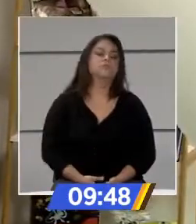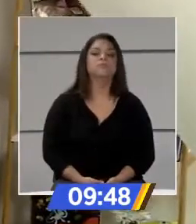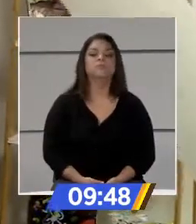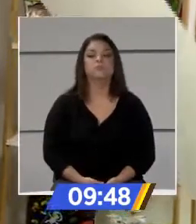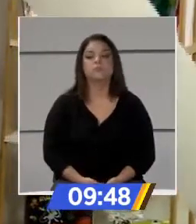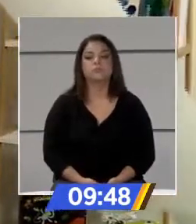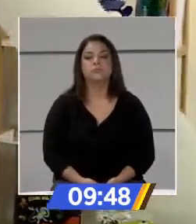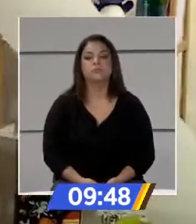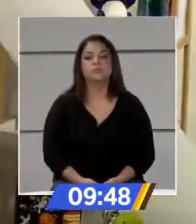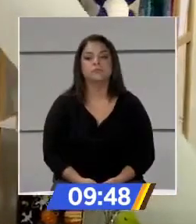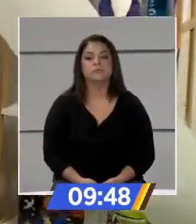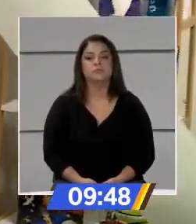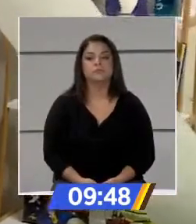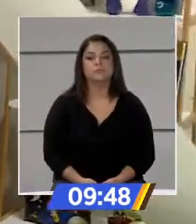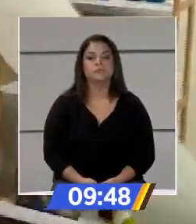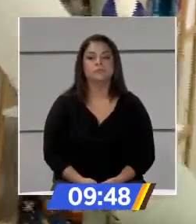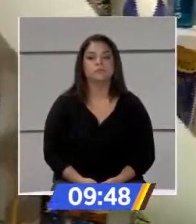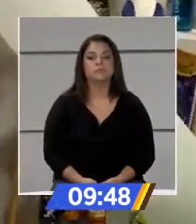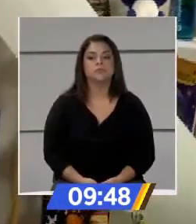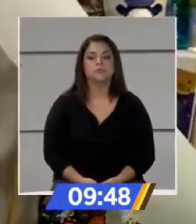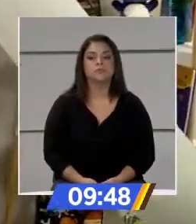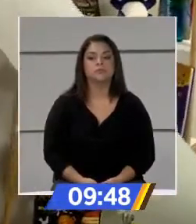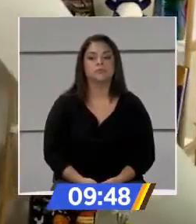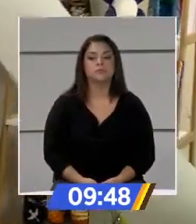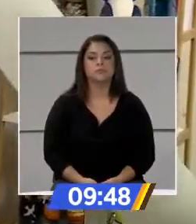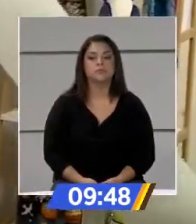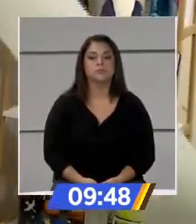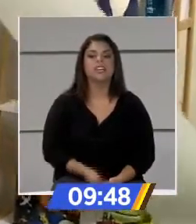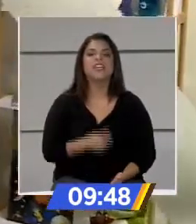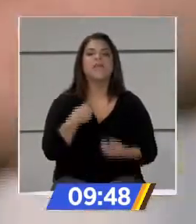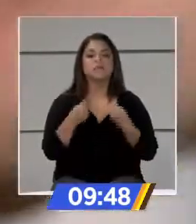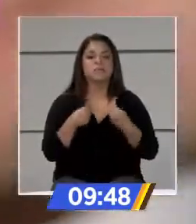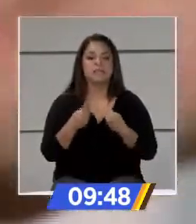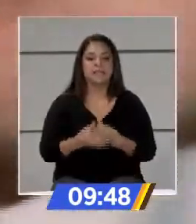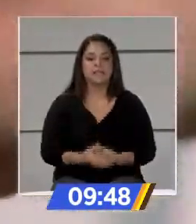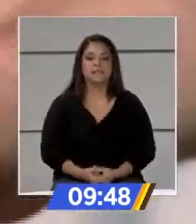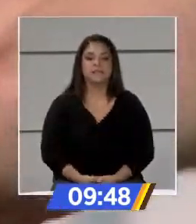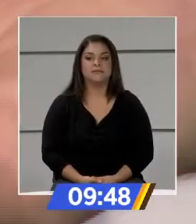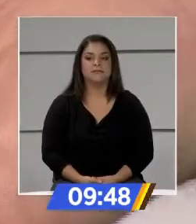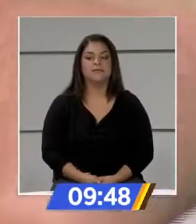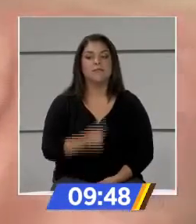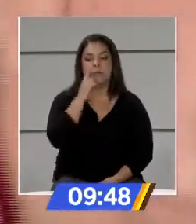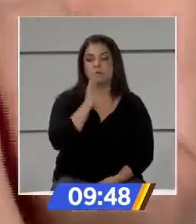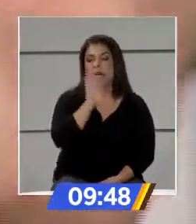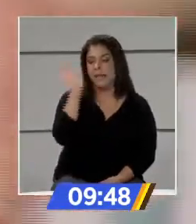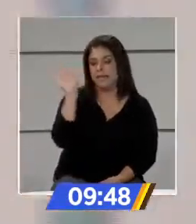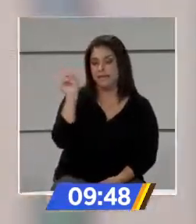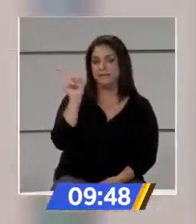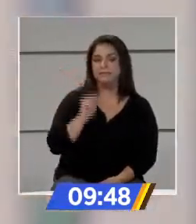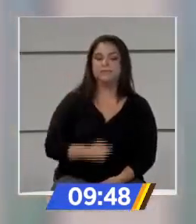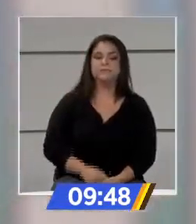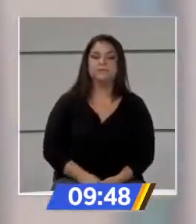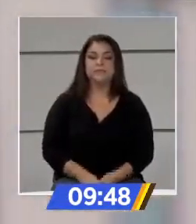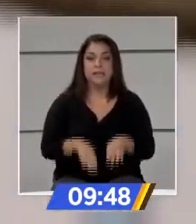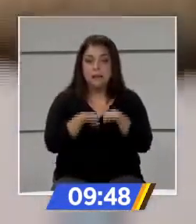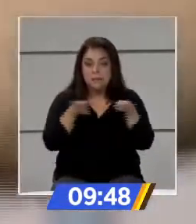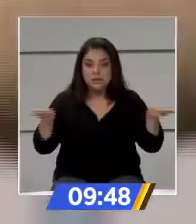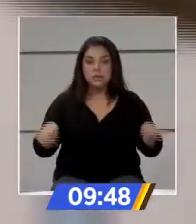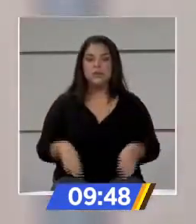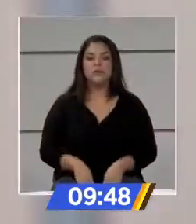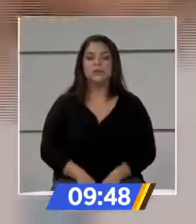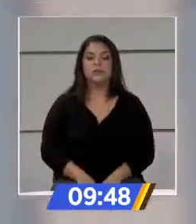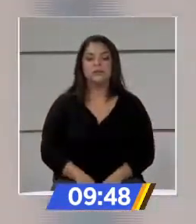Ajá. Yo quiero... ¿Cuál quiere usted? ¿Y qué vamos a hacer? Y vamos a ir allá. Ok. ¿A piso? Sí.